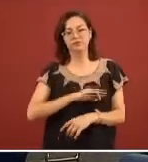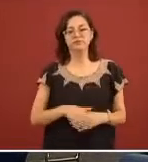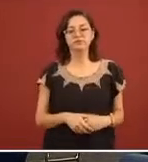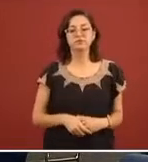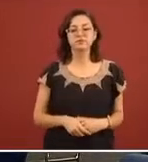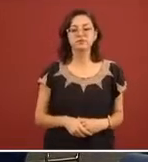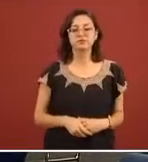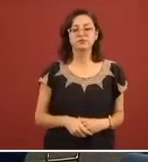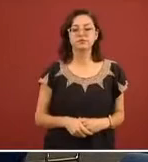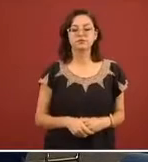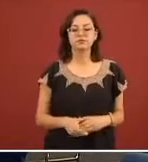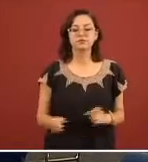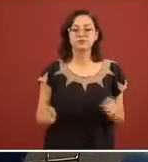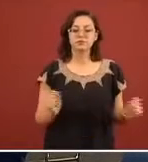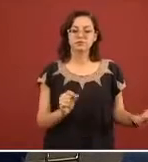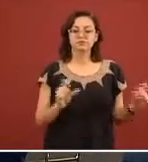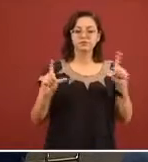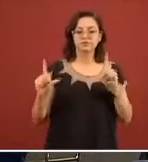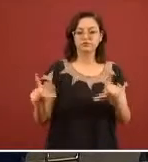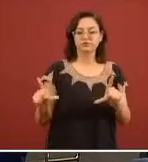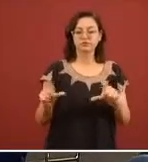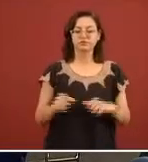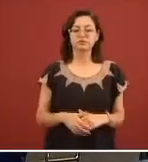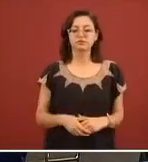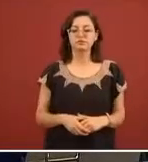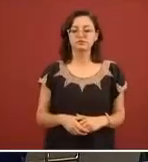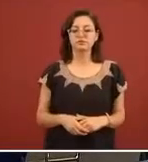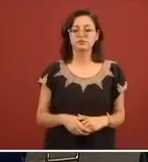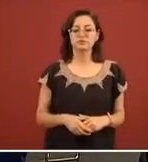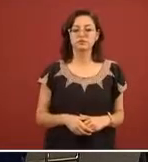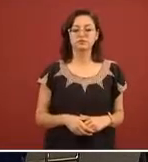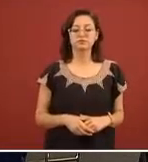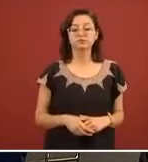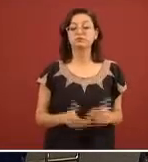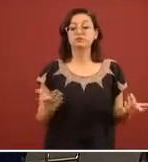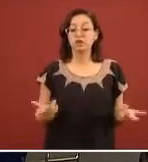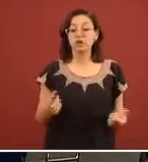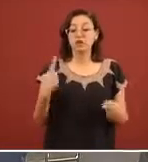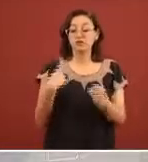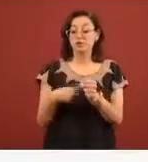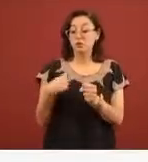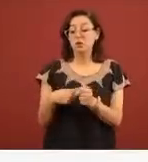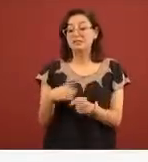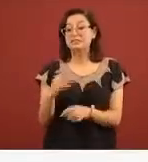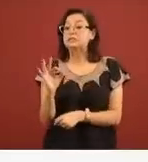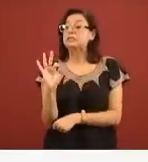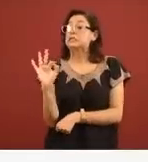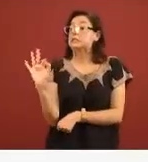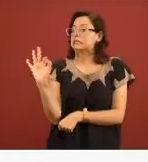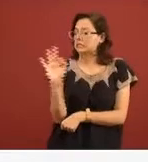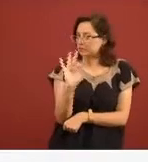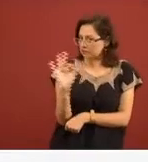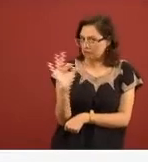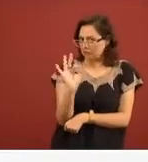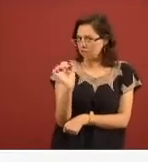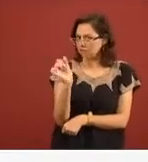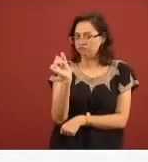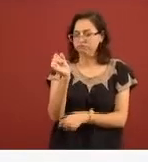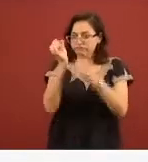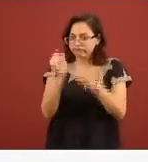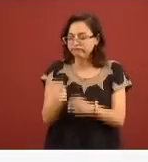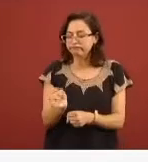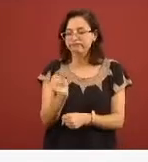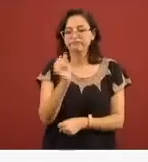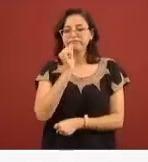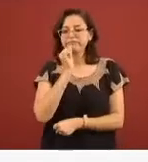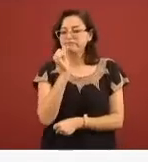la siguiente diapositiva vemos la curva de los casos sospechosos, estos casos que todos los días están